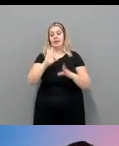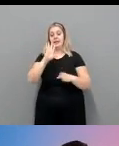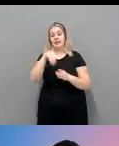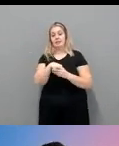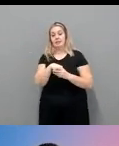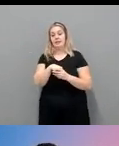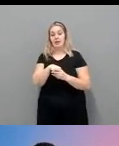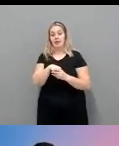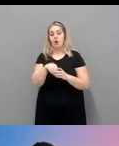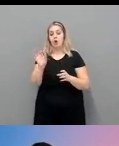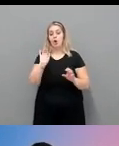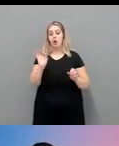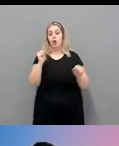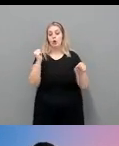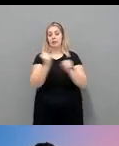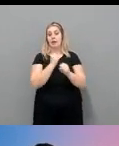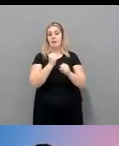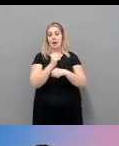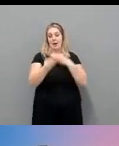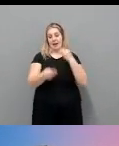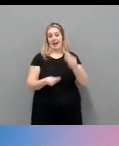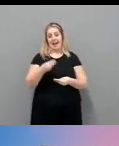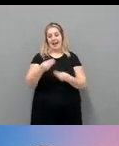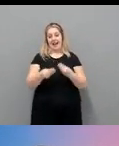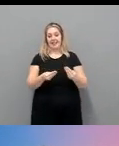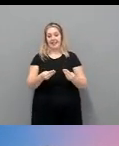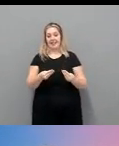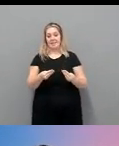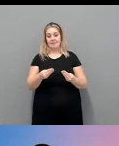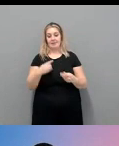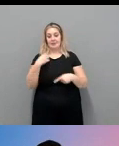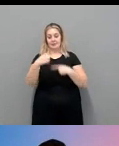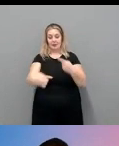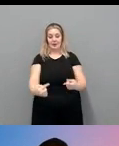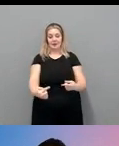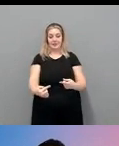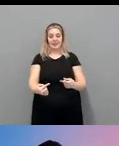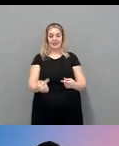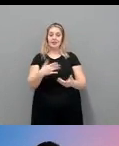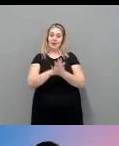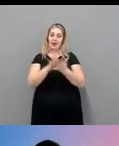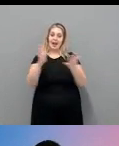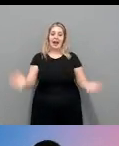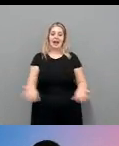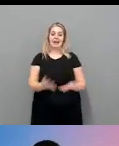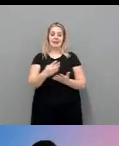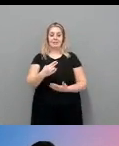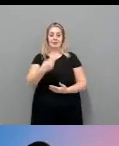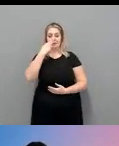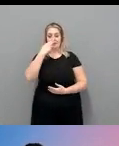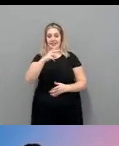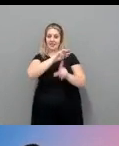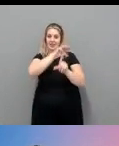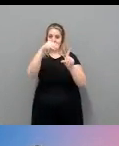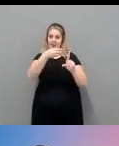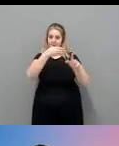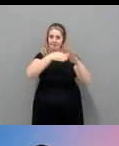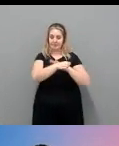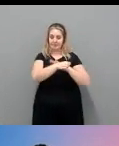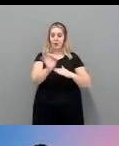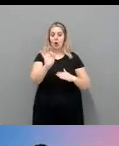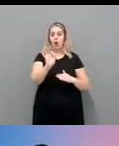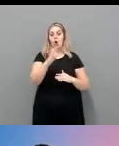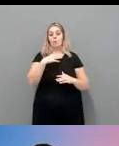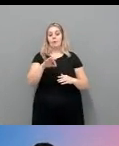o sobre el trabajo que realizamos diariamente, pues os animo a que visitéis nuestra página web o